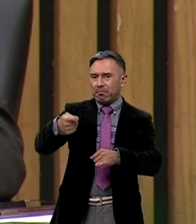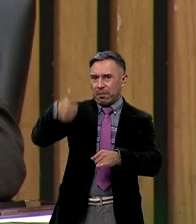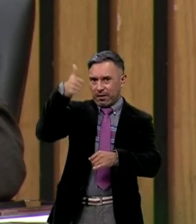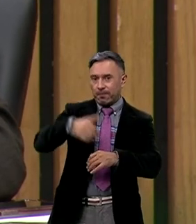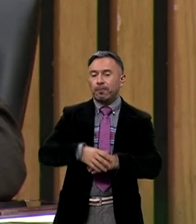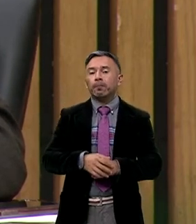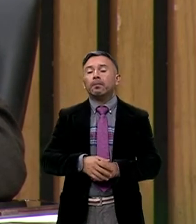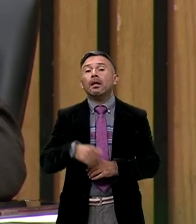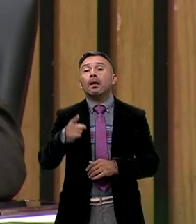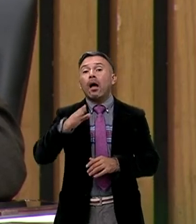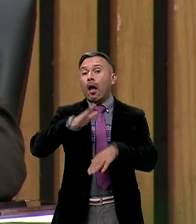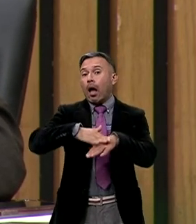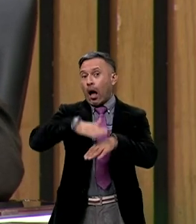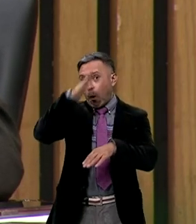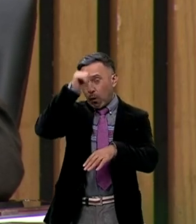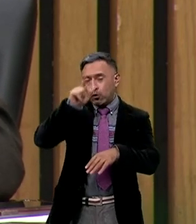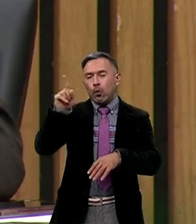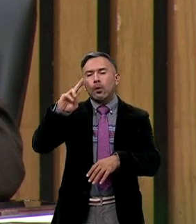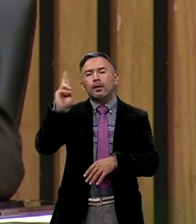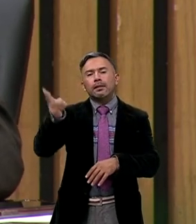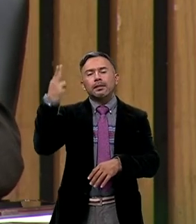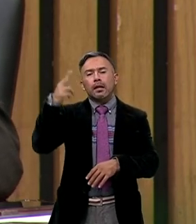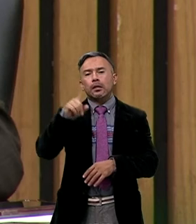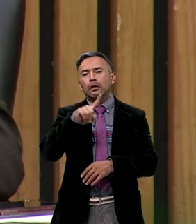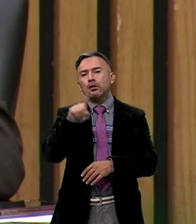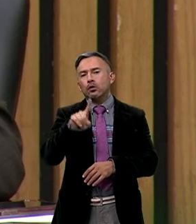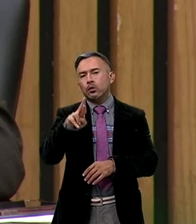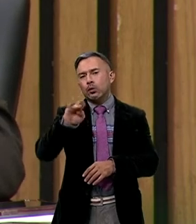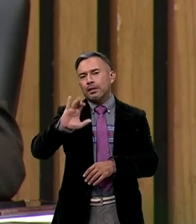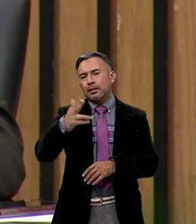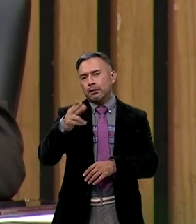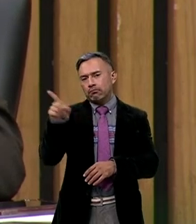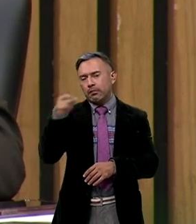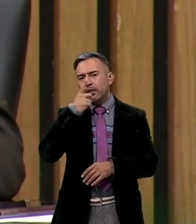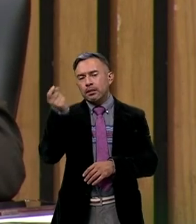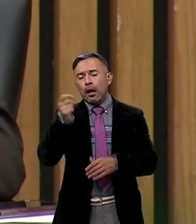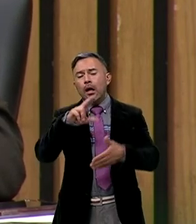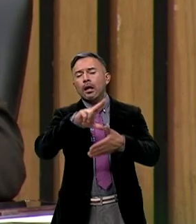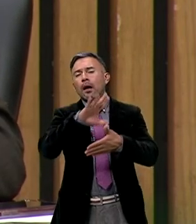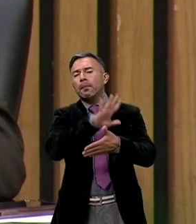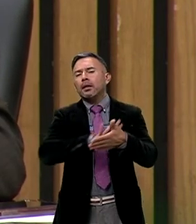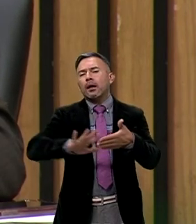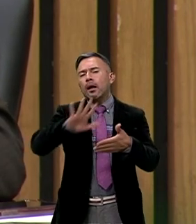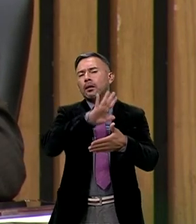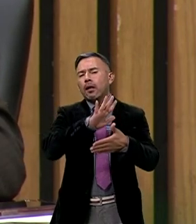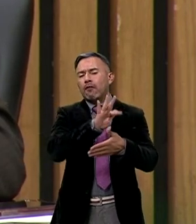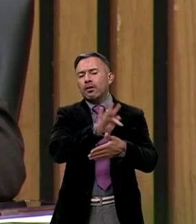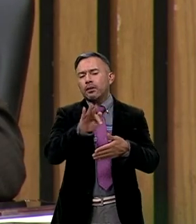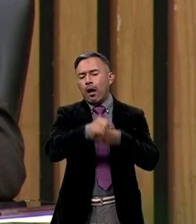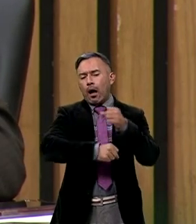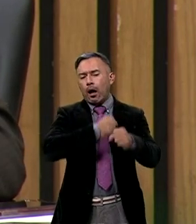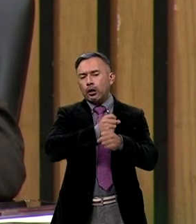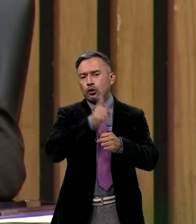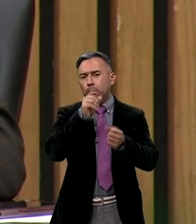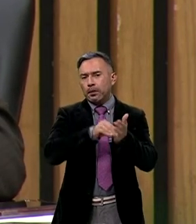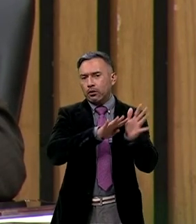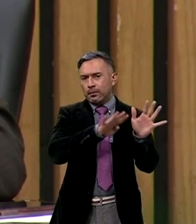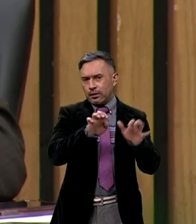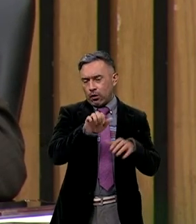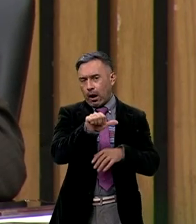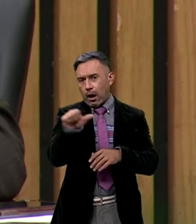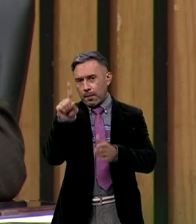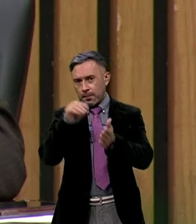universidad de zurich ha establecido que en américa latina' entre el año de 1900 a 1980